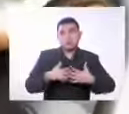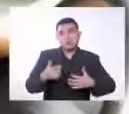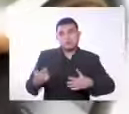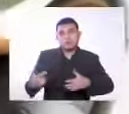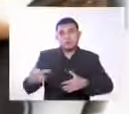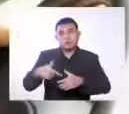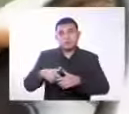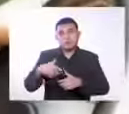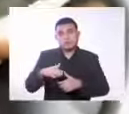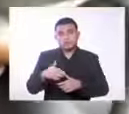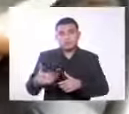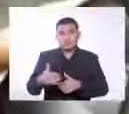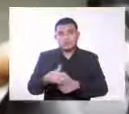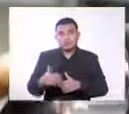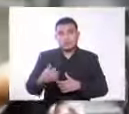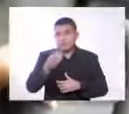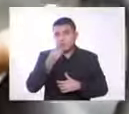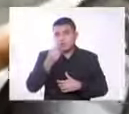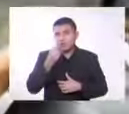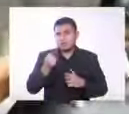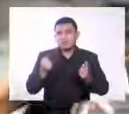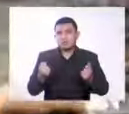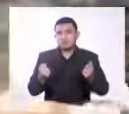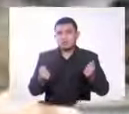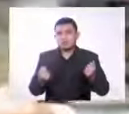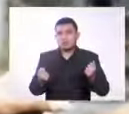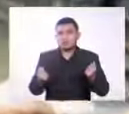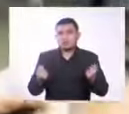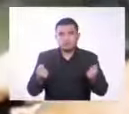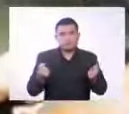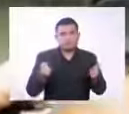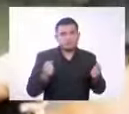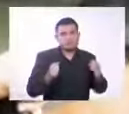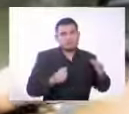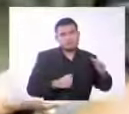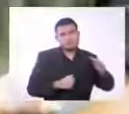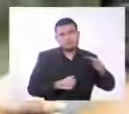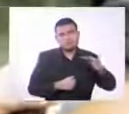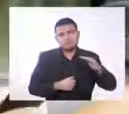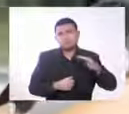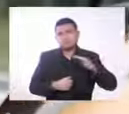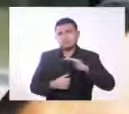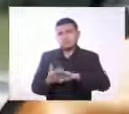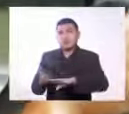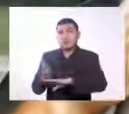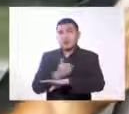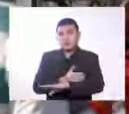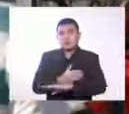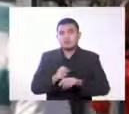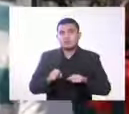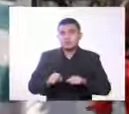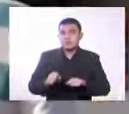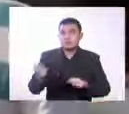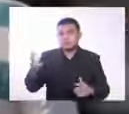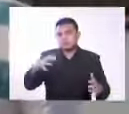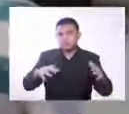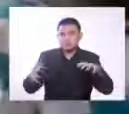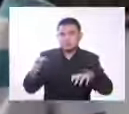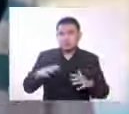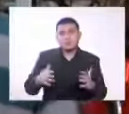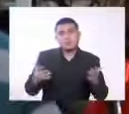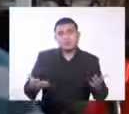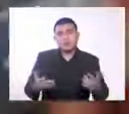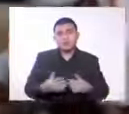Además, la comida debe viajar muchos kilómetros en camiones antes de llegar a los supermercados. Pero los